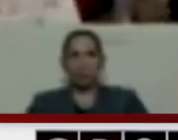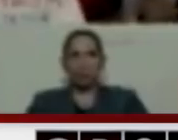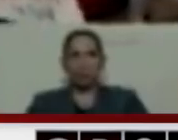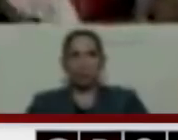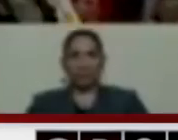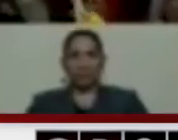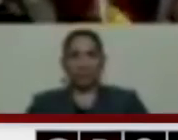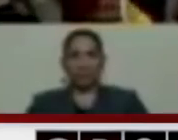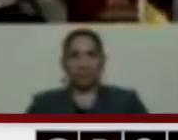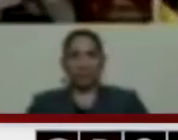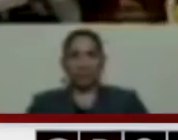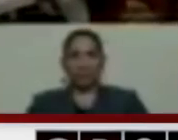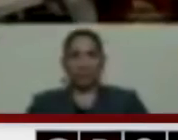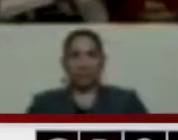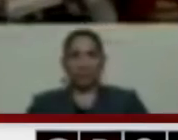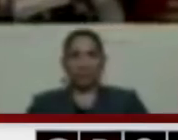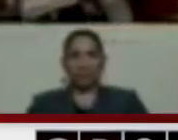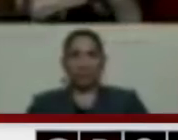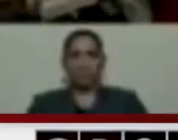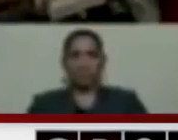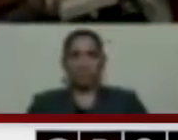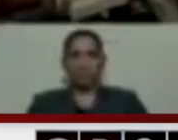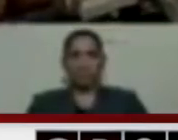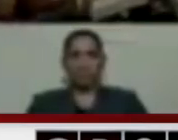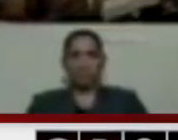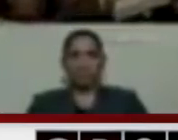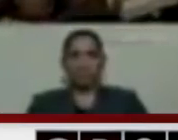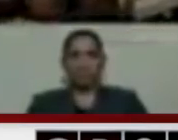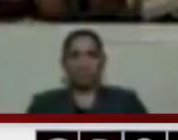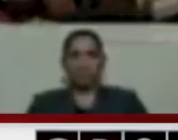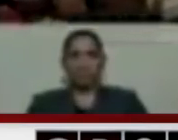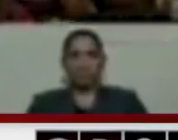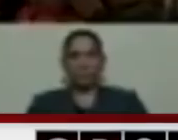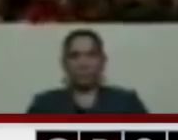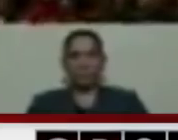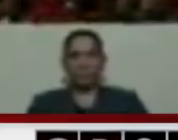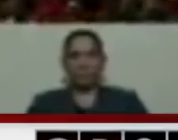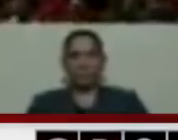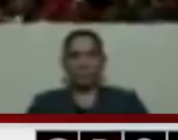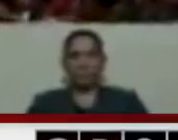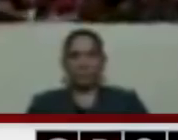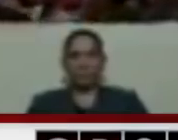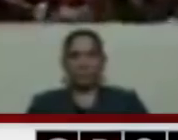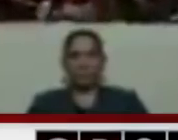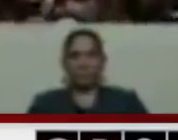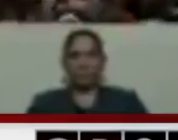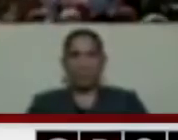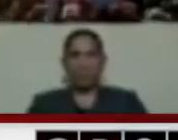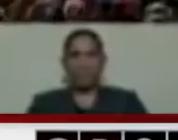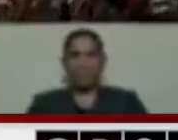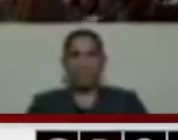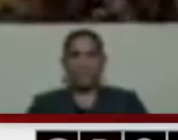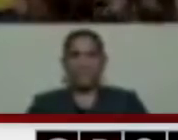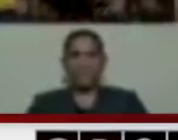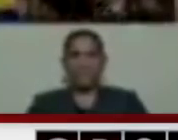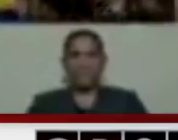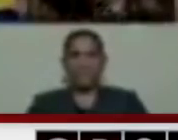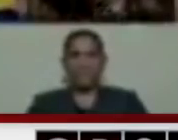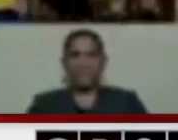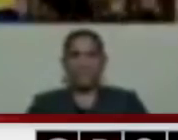una transición en paz y unas elecciones libres que todos queremos en el mundo entero. En el mundo entero en estos momentos están clamando